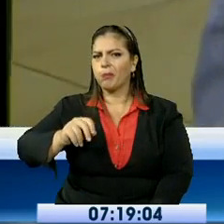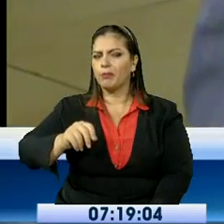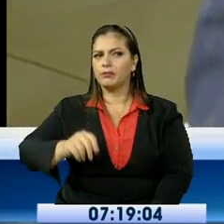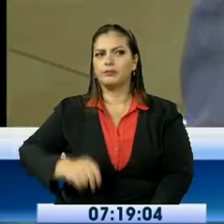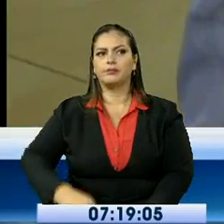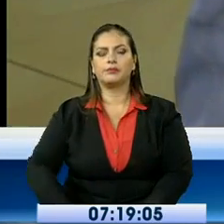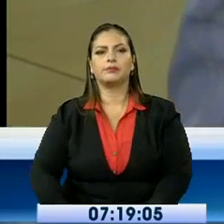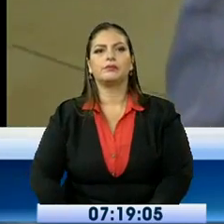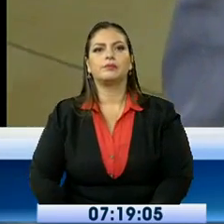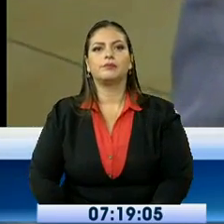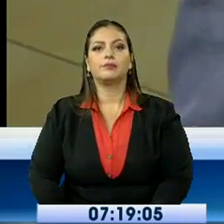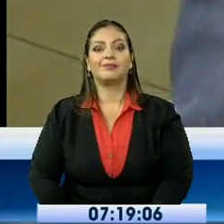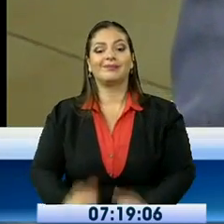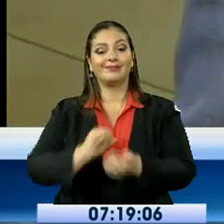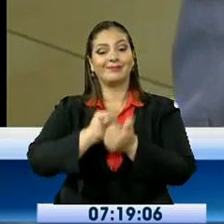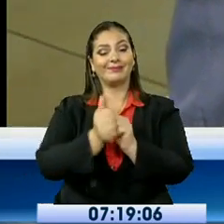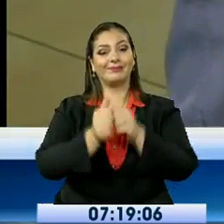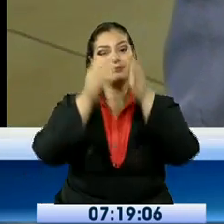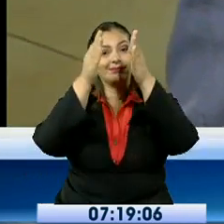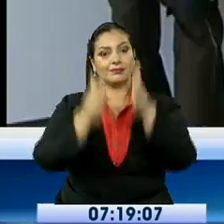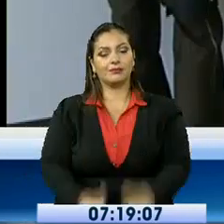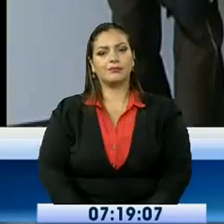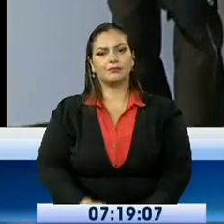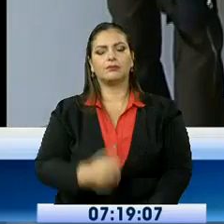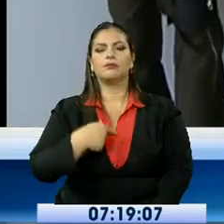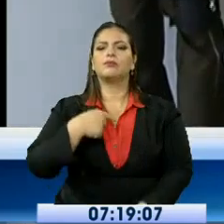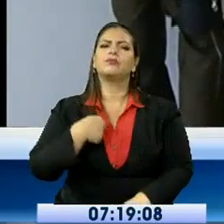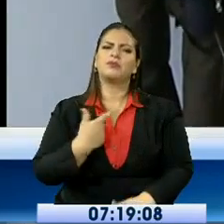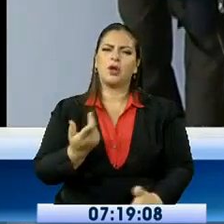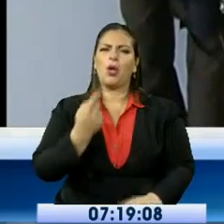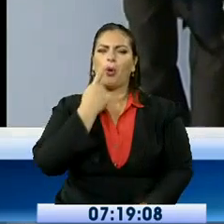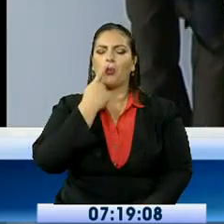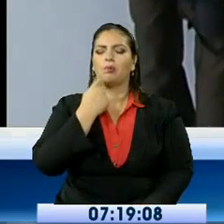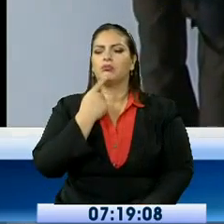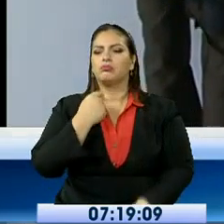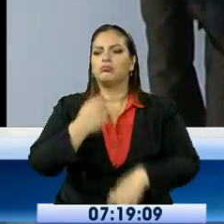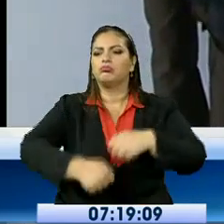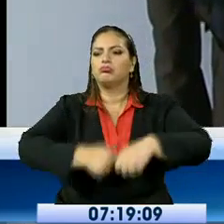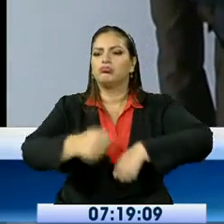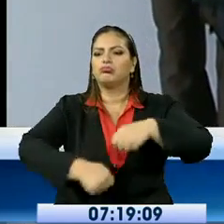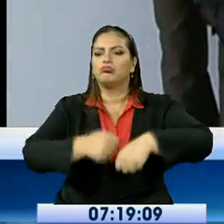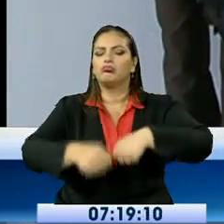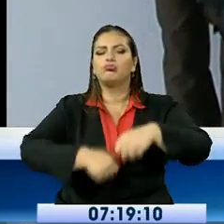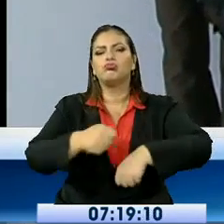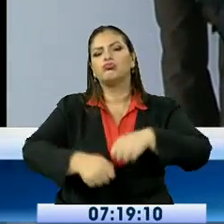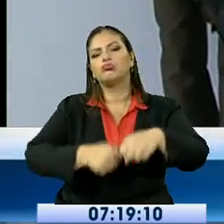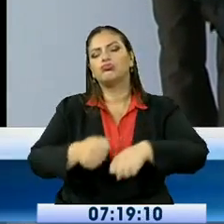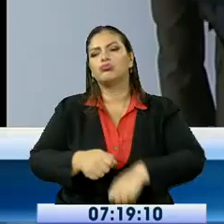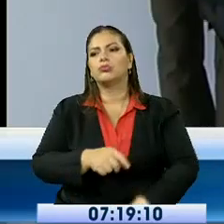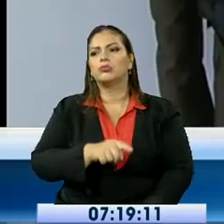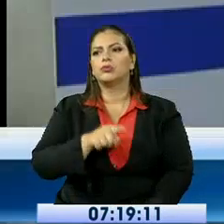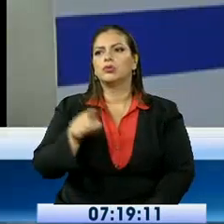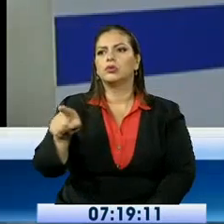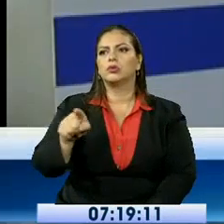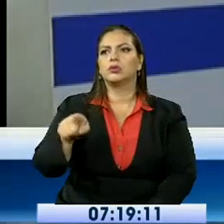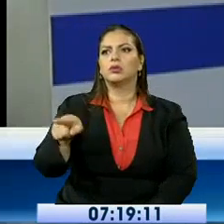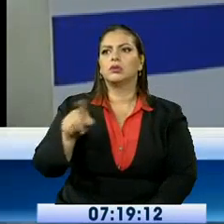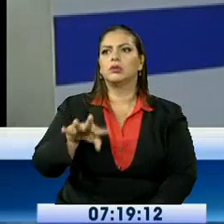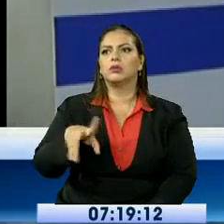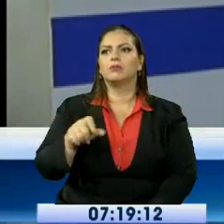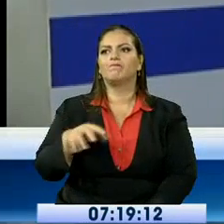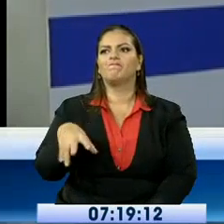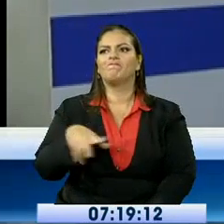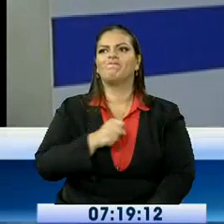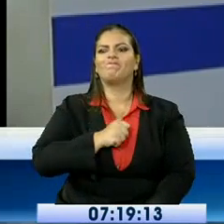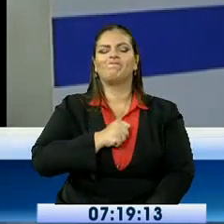adelanta, encuentra a los uniformados y da aviso del peligro que los acechaba, dándose así una persecución tanto en los móviles como a